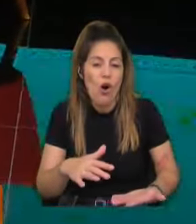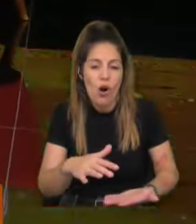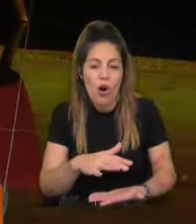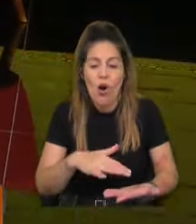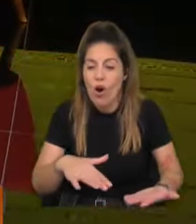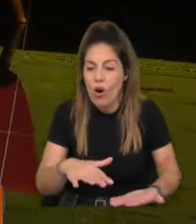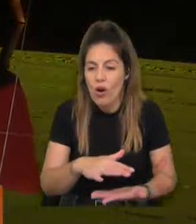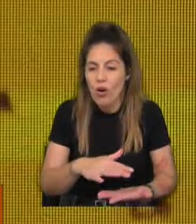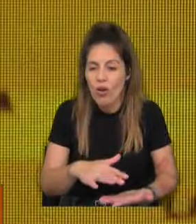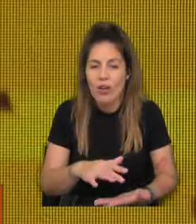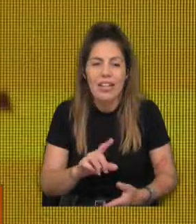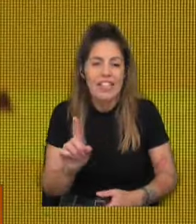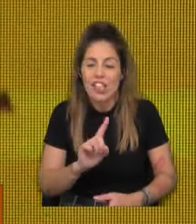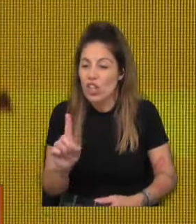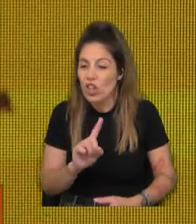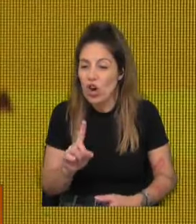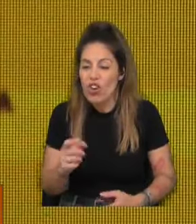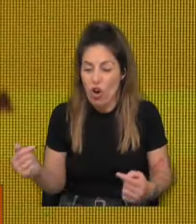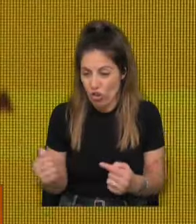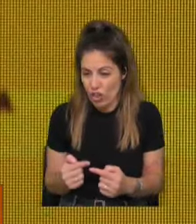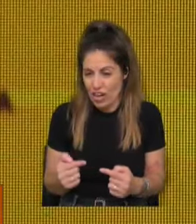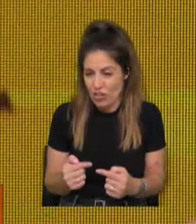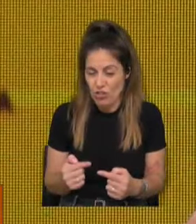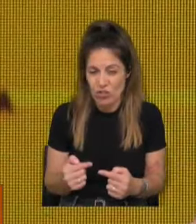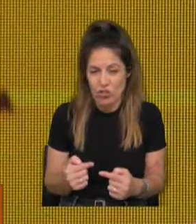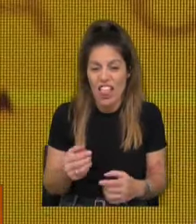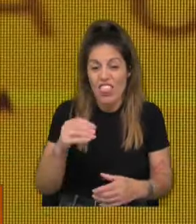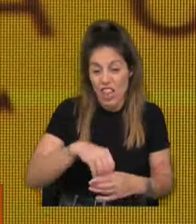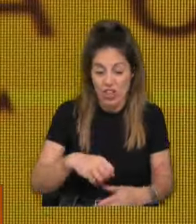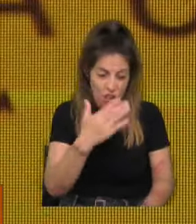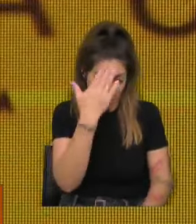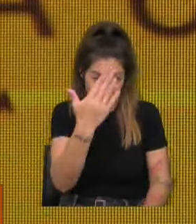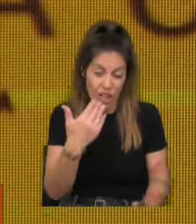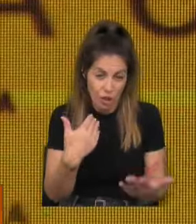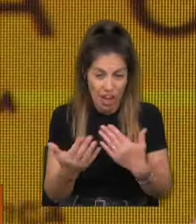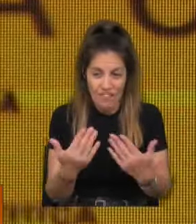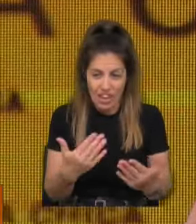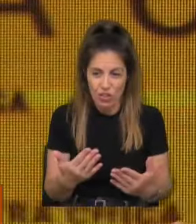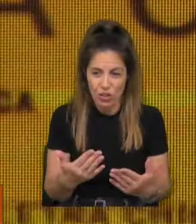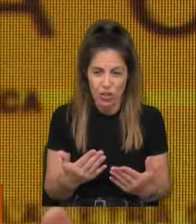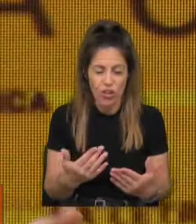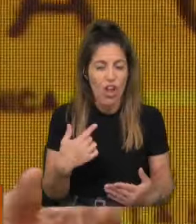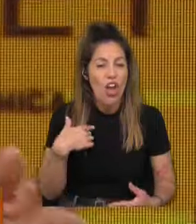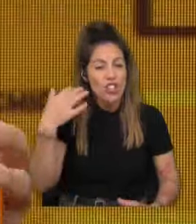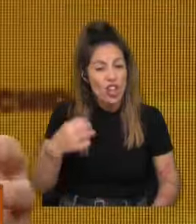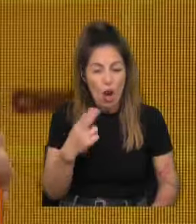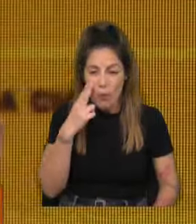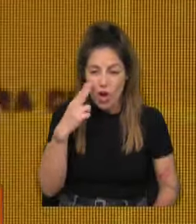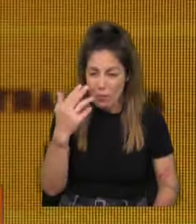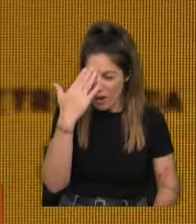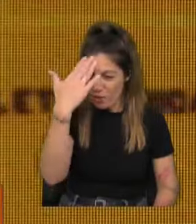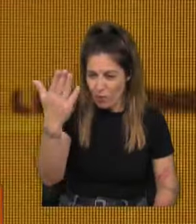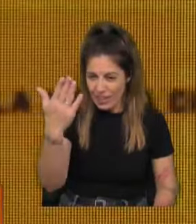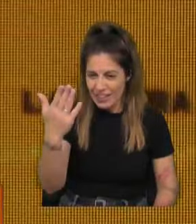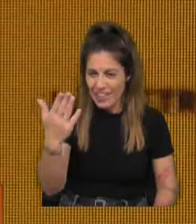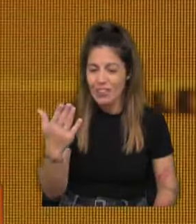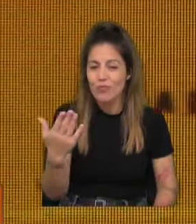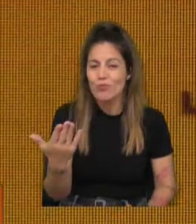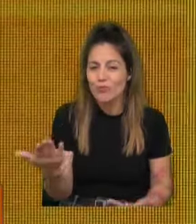campaña y no así los contrarios no dentro del frente me refiero Entonces yo creo que el problema del frente es el el el